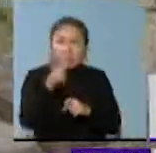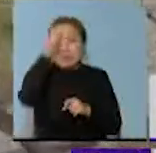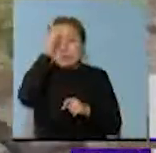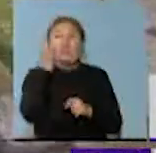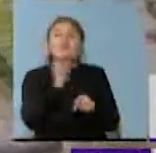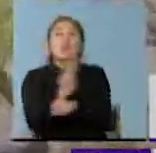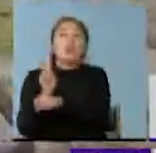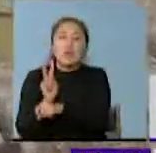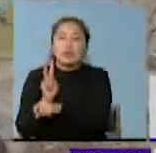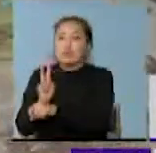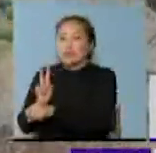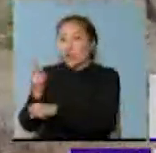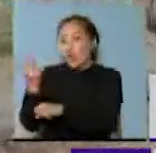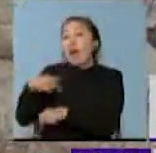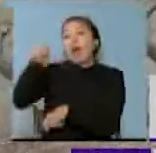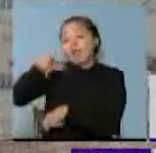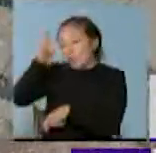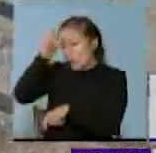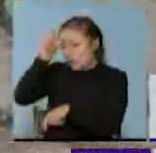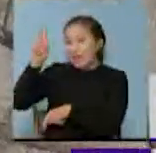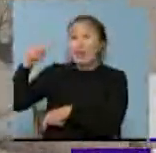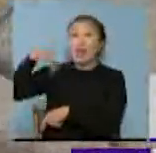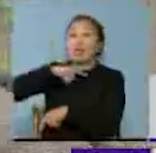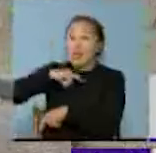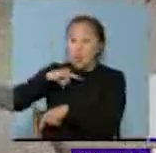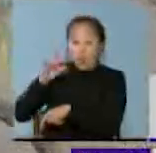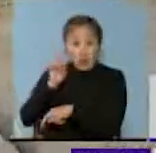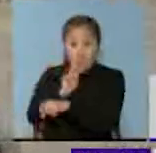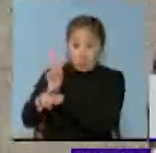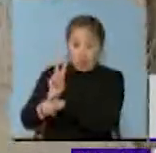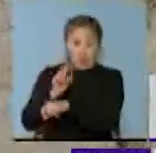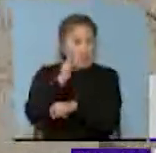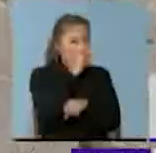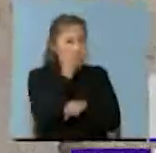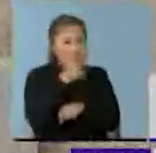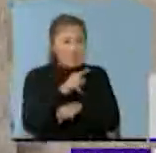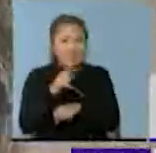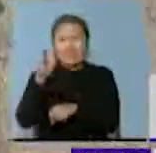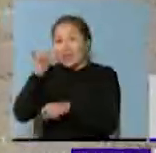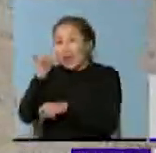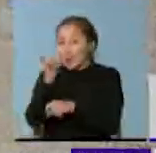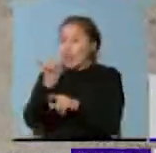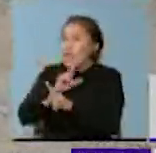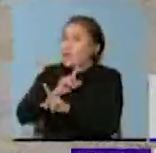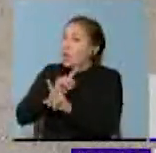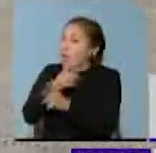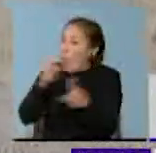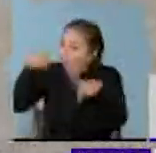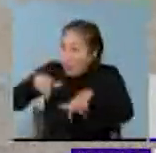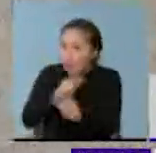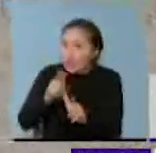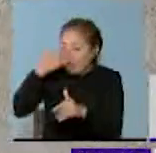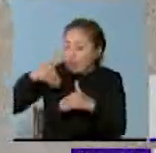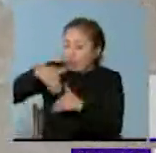la provincia va a estar custodiado por la policía de la provincia bien hay cámaras en este momento no hay cámaras que estaban pensados todos los elementos para ser